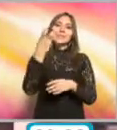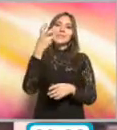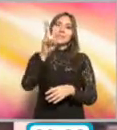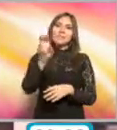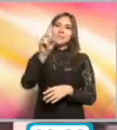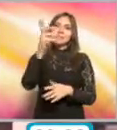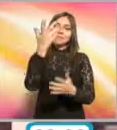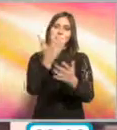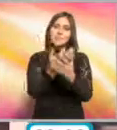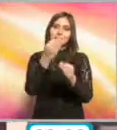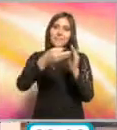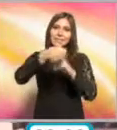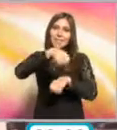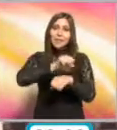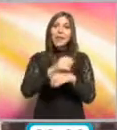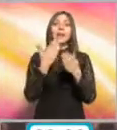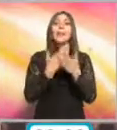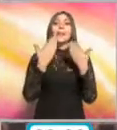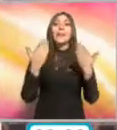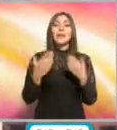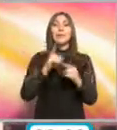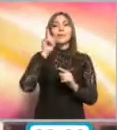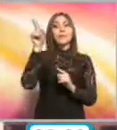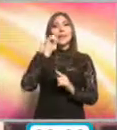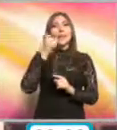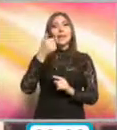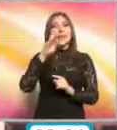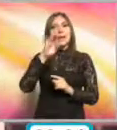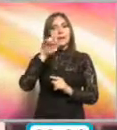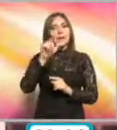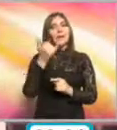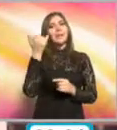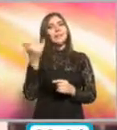semana. Pero por lo pronto vamos a ir con mi compañera Gabriela y